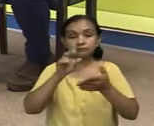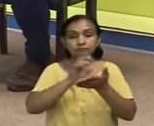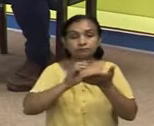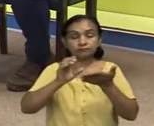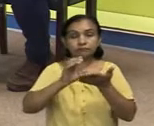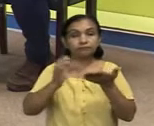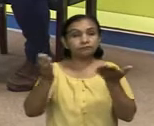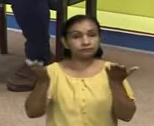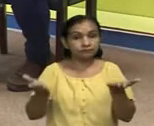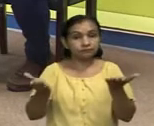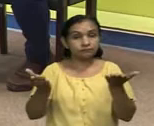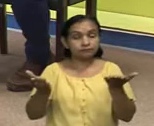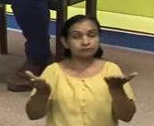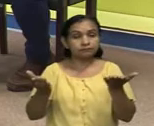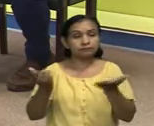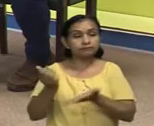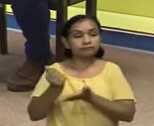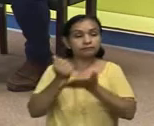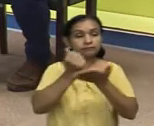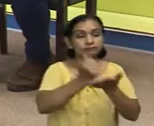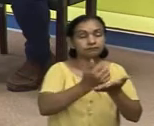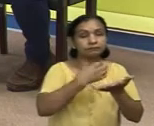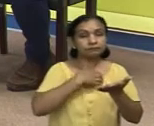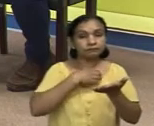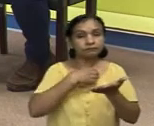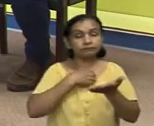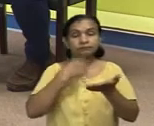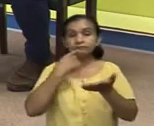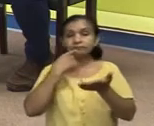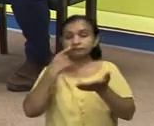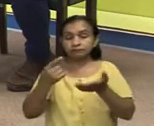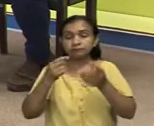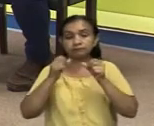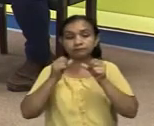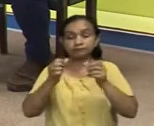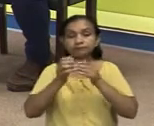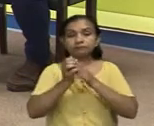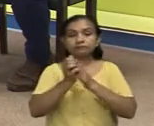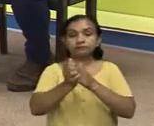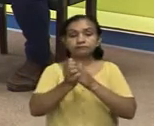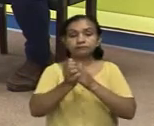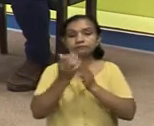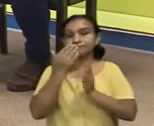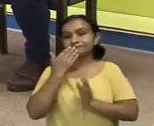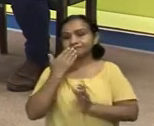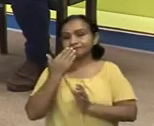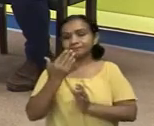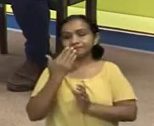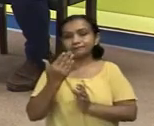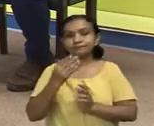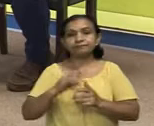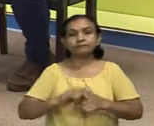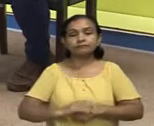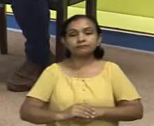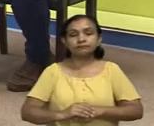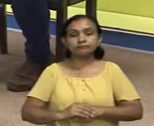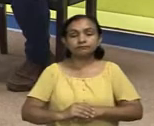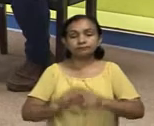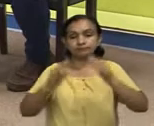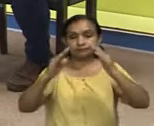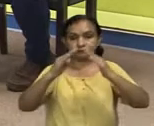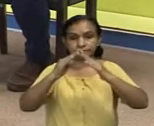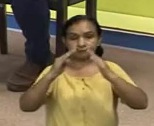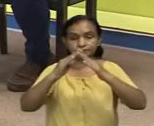cercanos, para el beneficio de ellos mismos, que nosotros les podemos dar seguimiento, sería bueno. Que también dentro del hogar